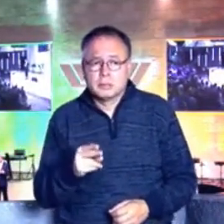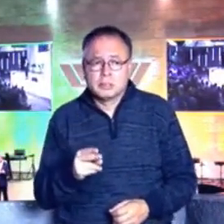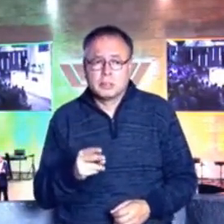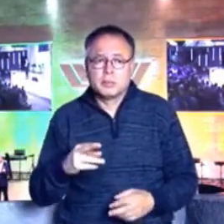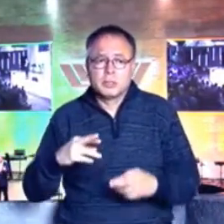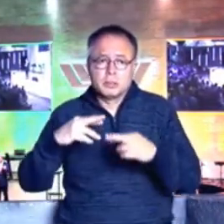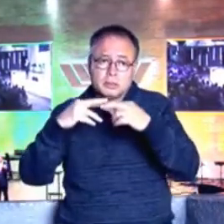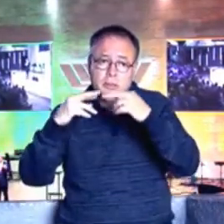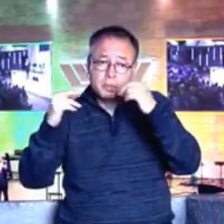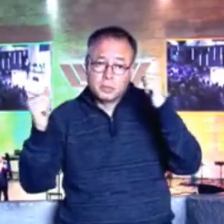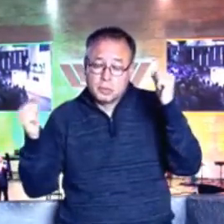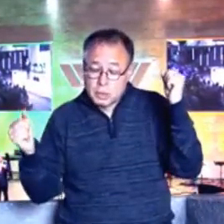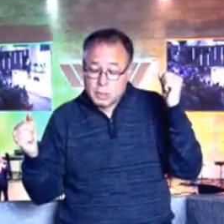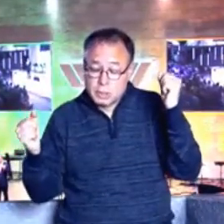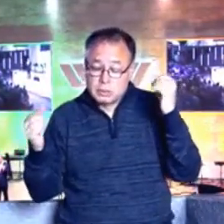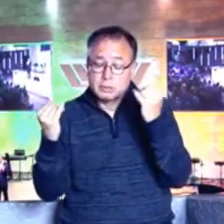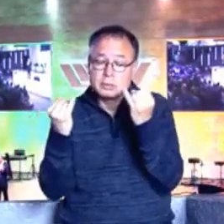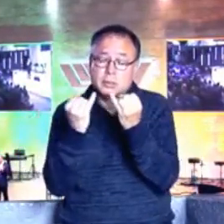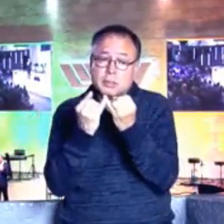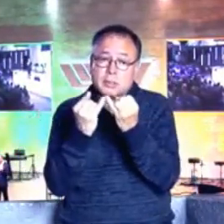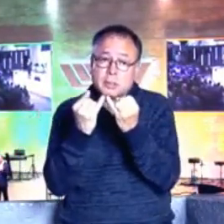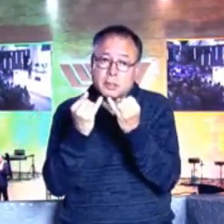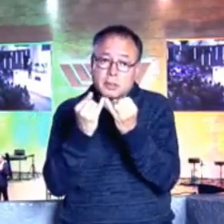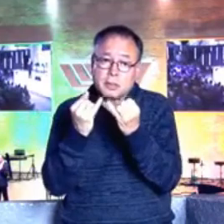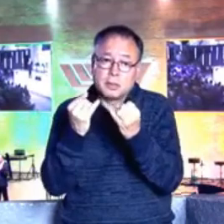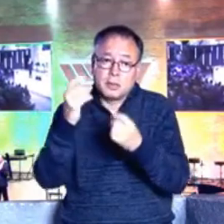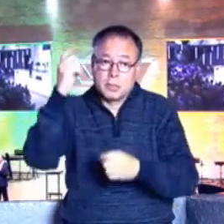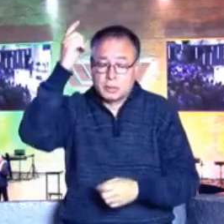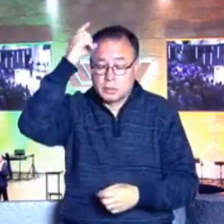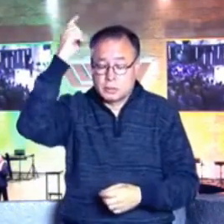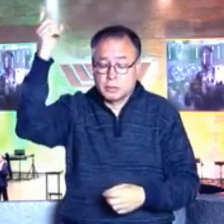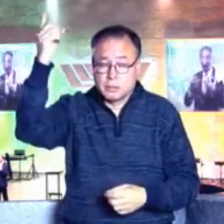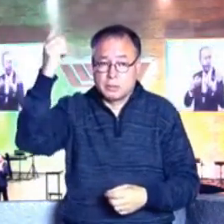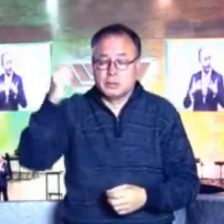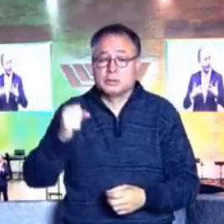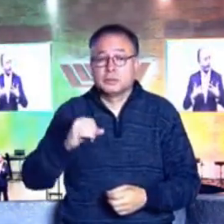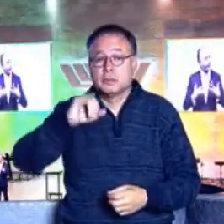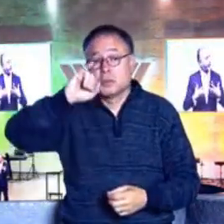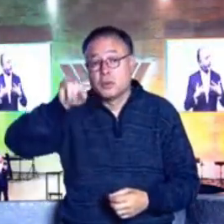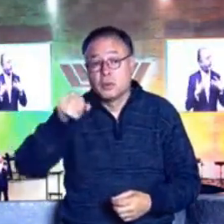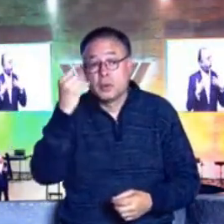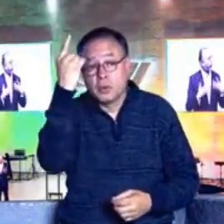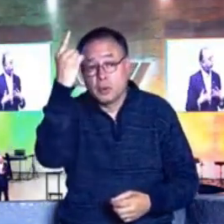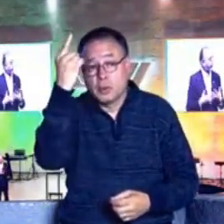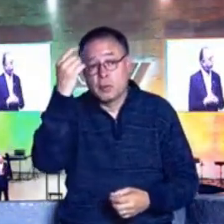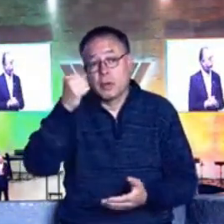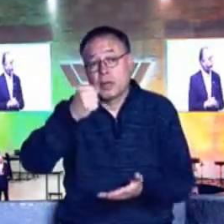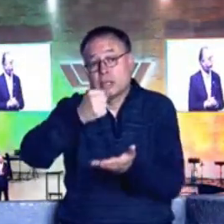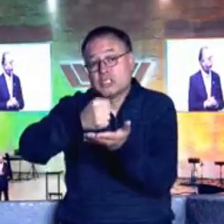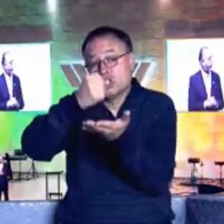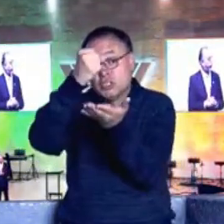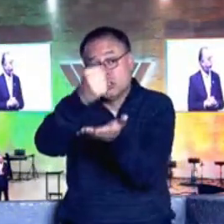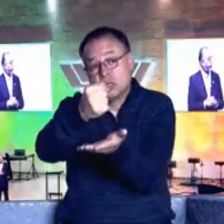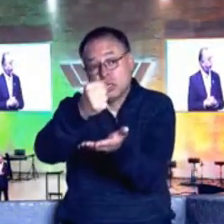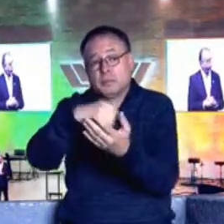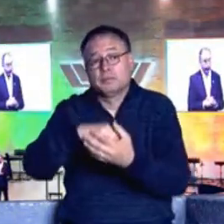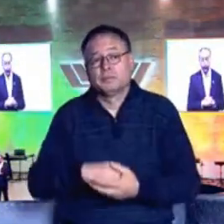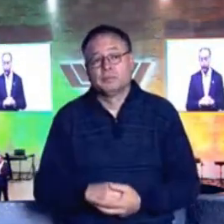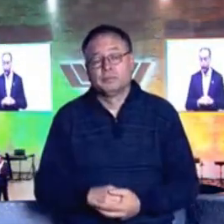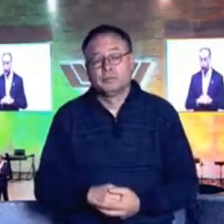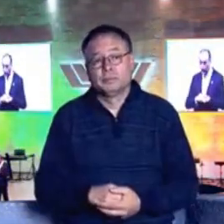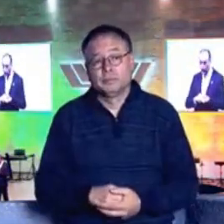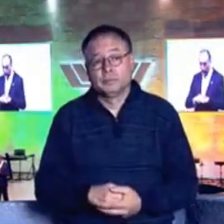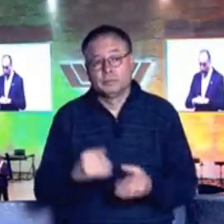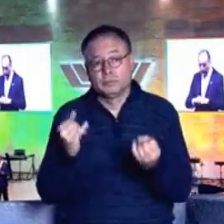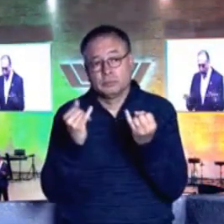y nuestra Comunión con Jehová jire en nuestras vidas Así que